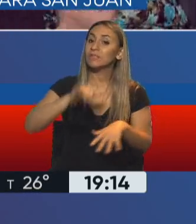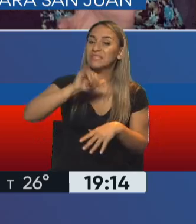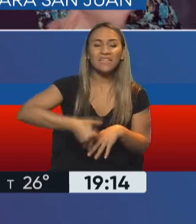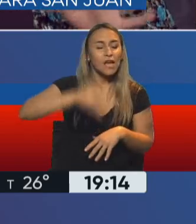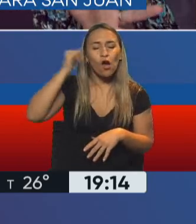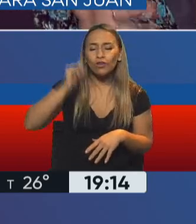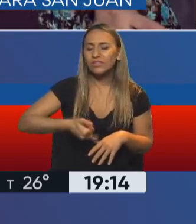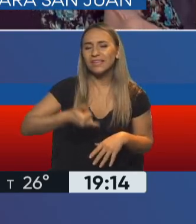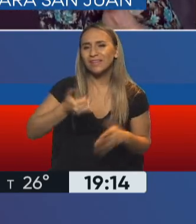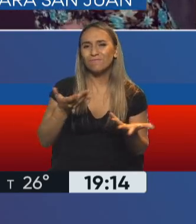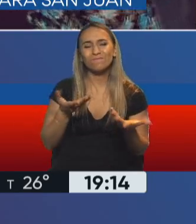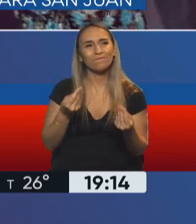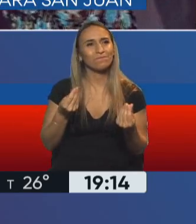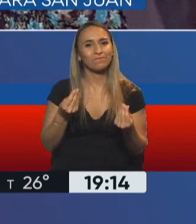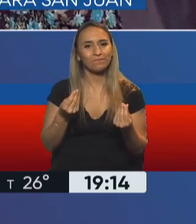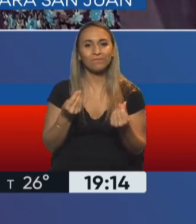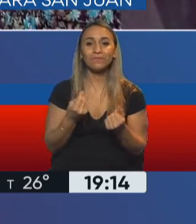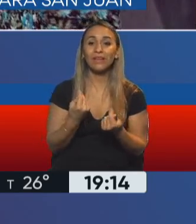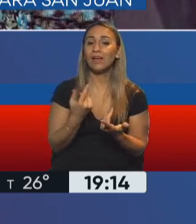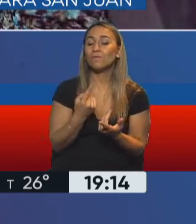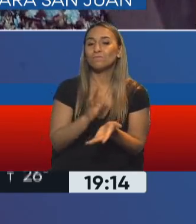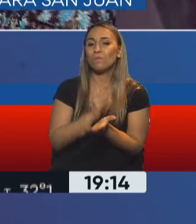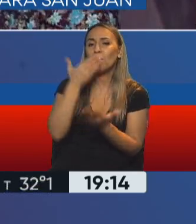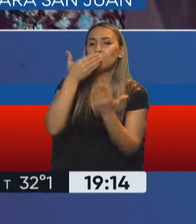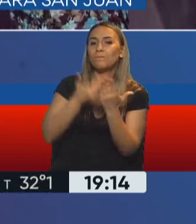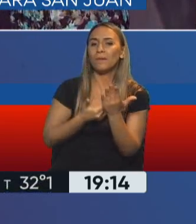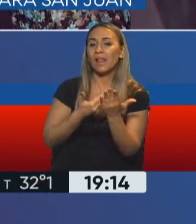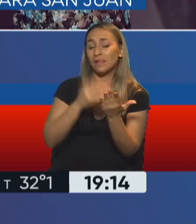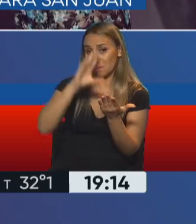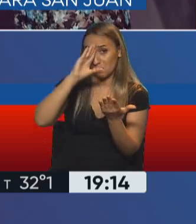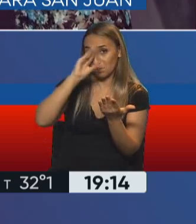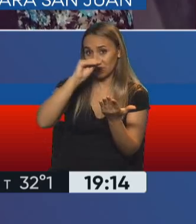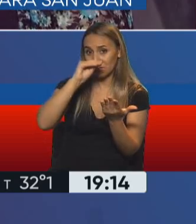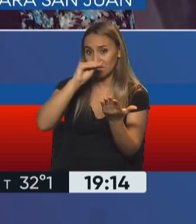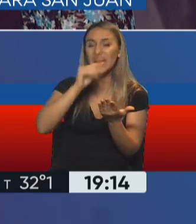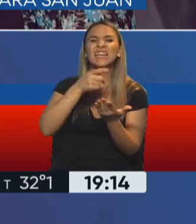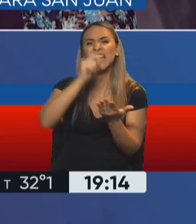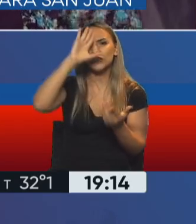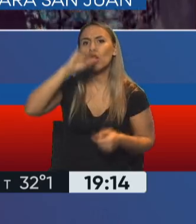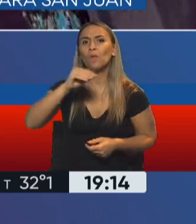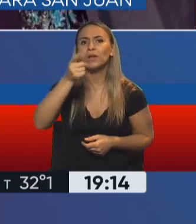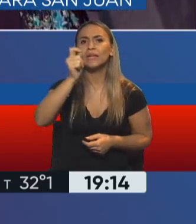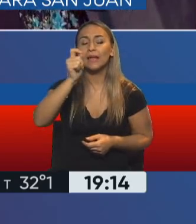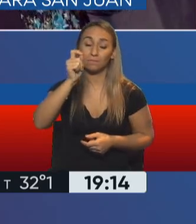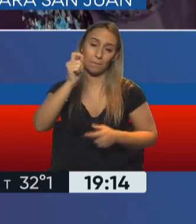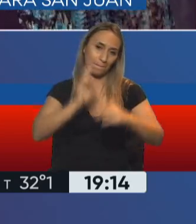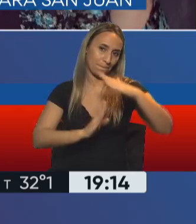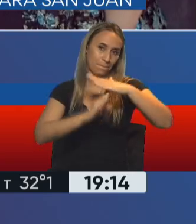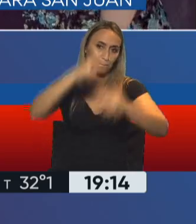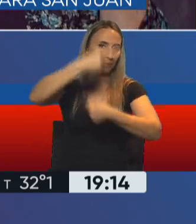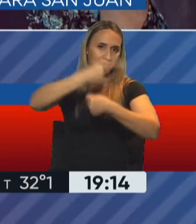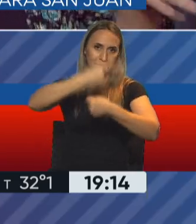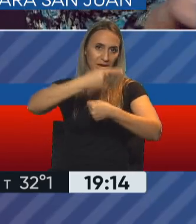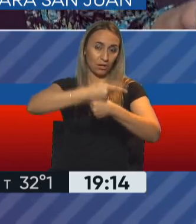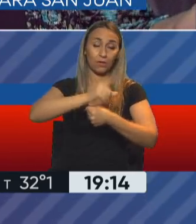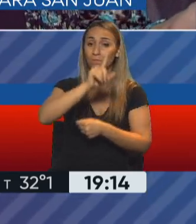se olvidó de un papel. ¿Quiénes pueden ser esos alguien? Bueno, ese alguien principal es el juez.